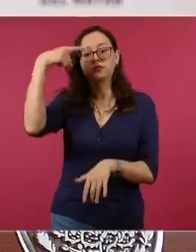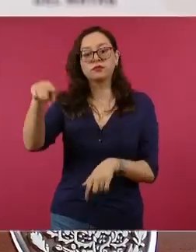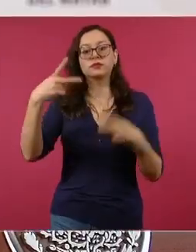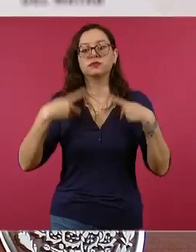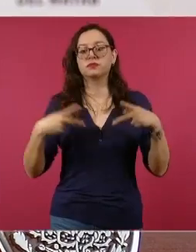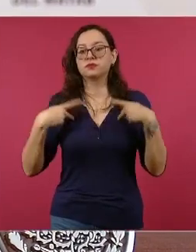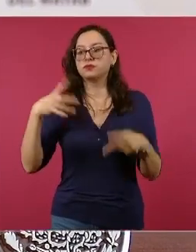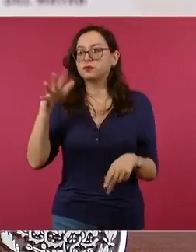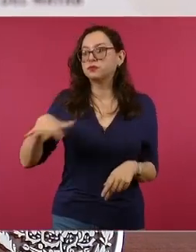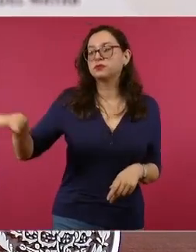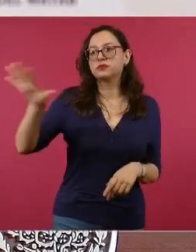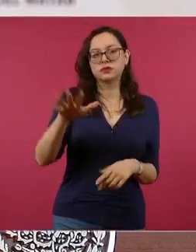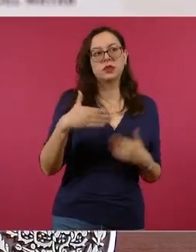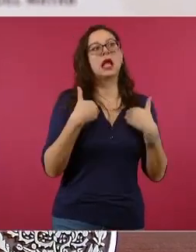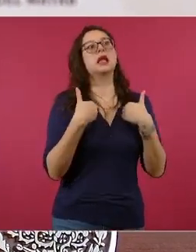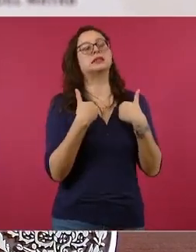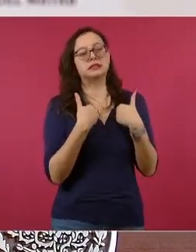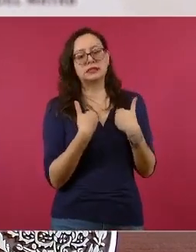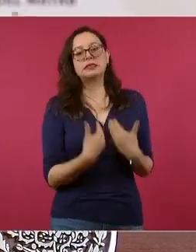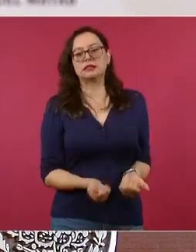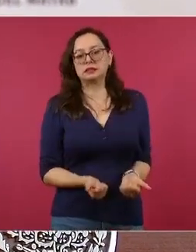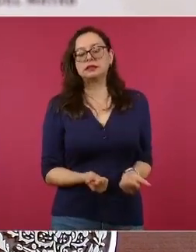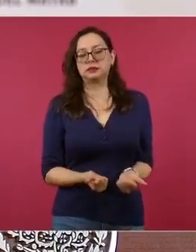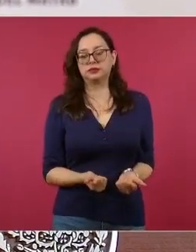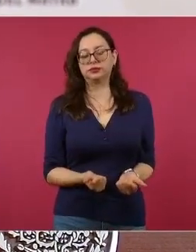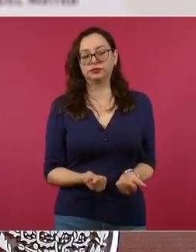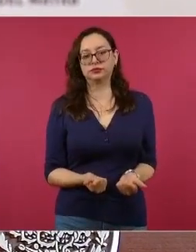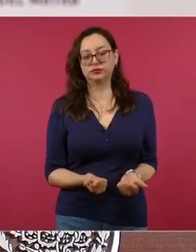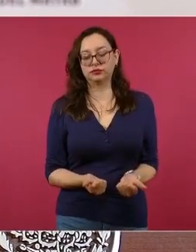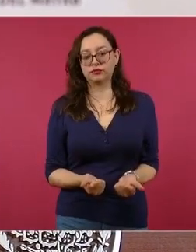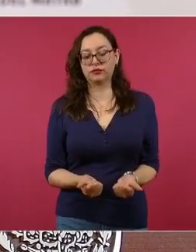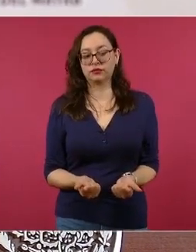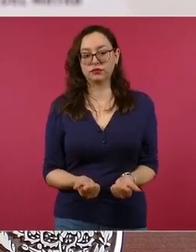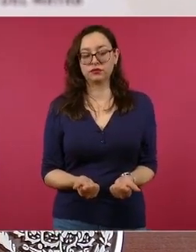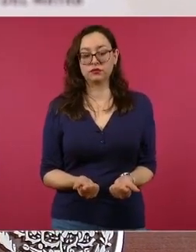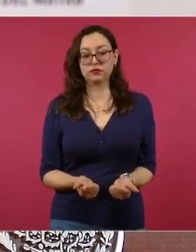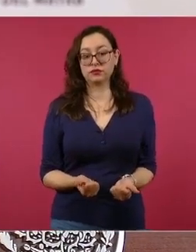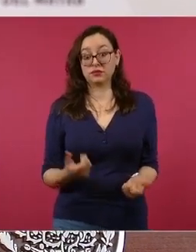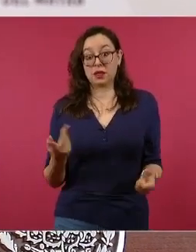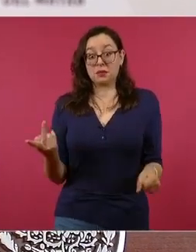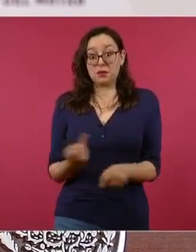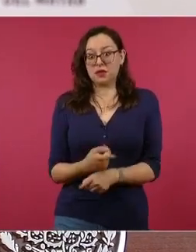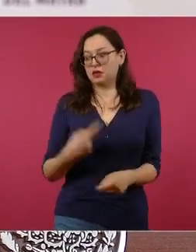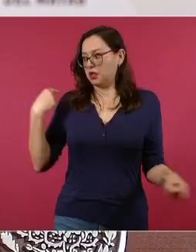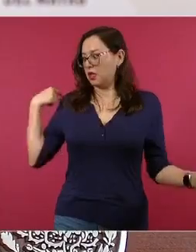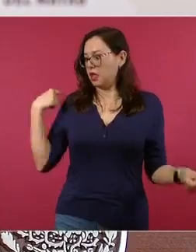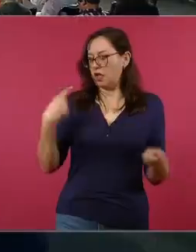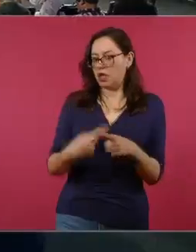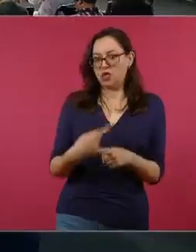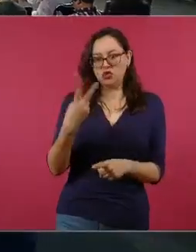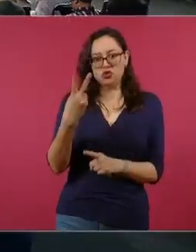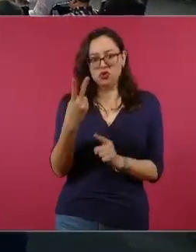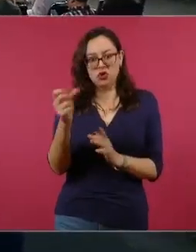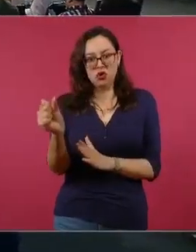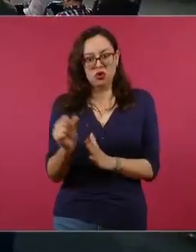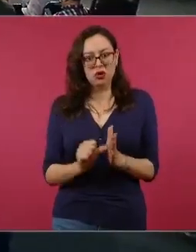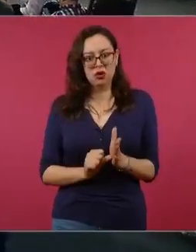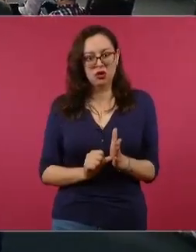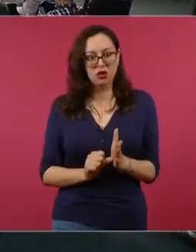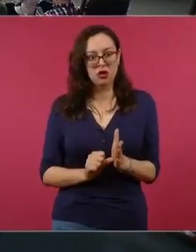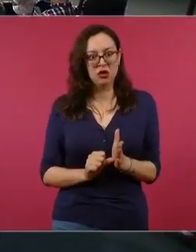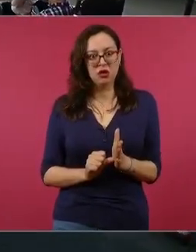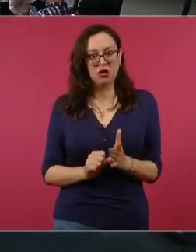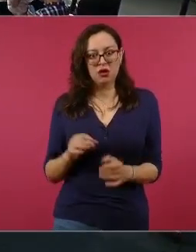informada, segura, porque como se dio todo este periodo, ¿no?, de que